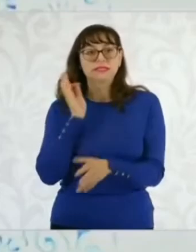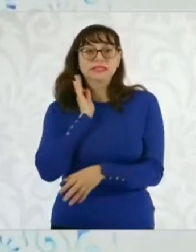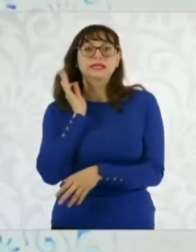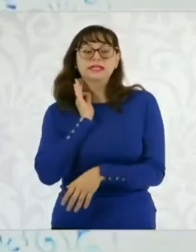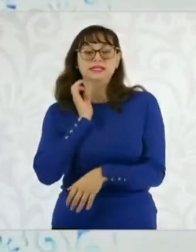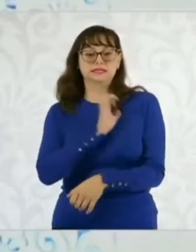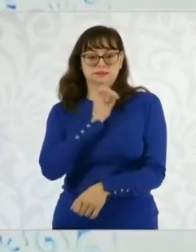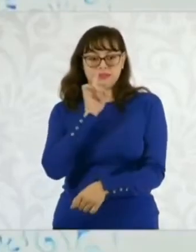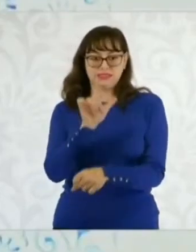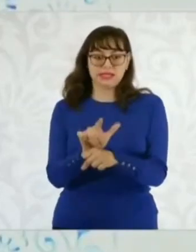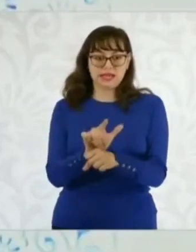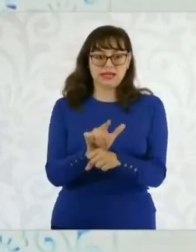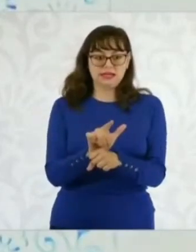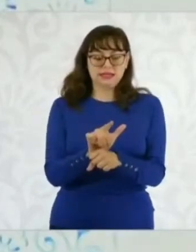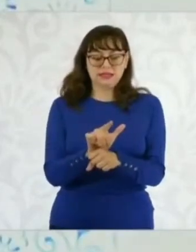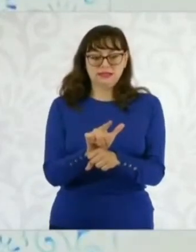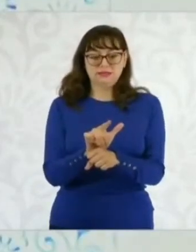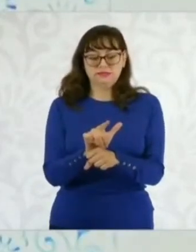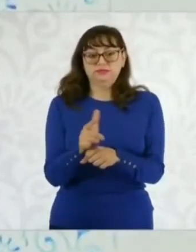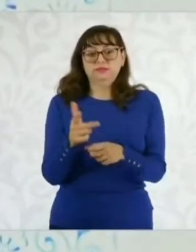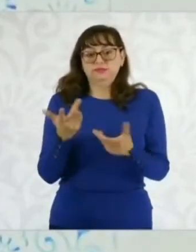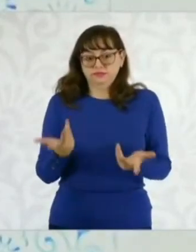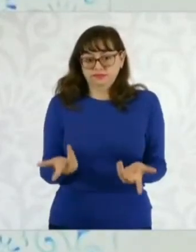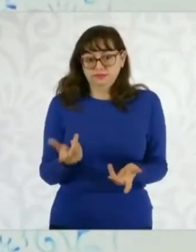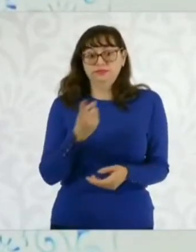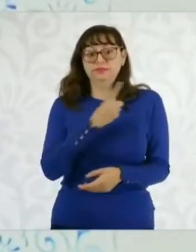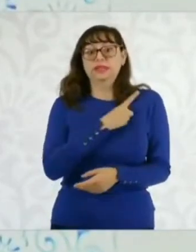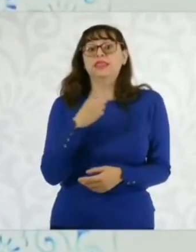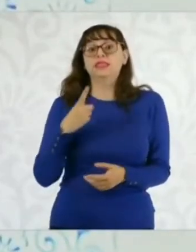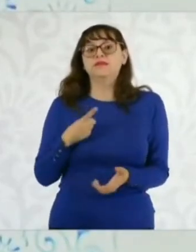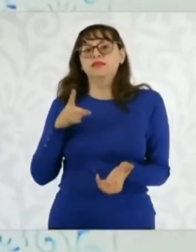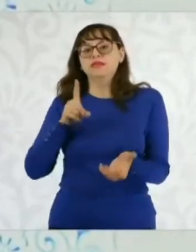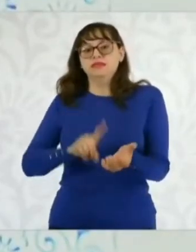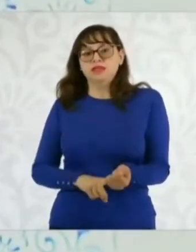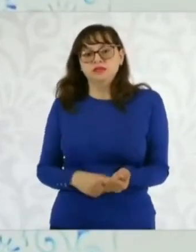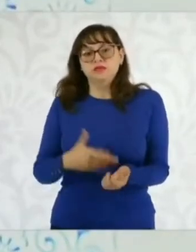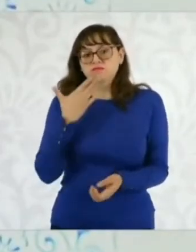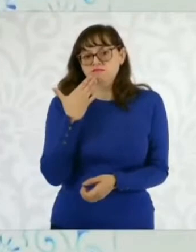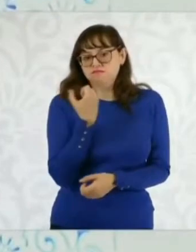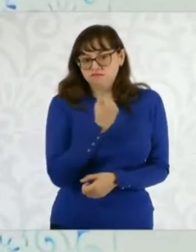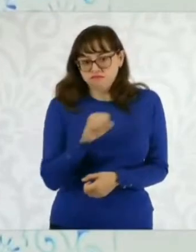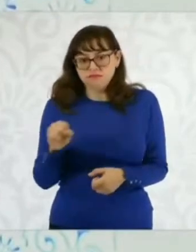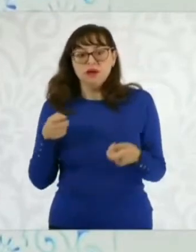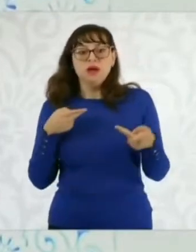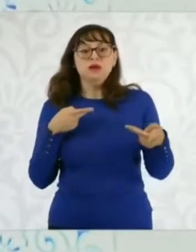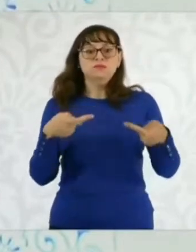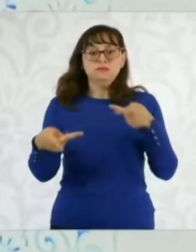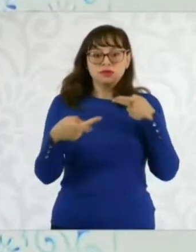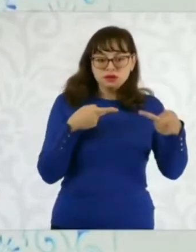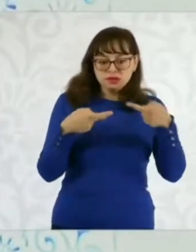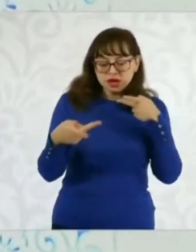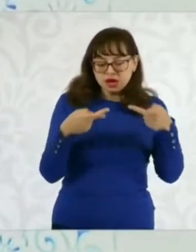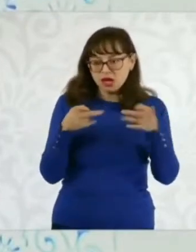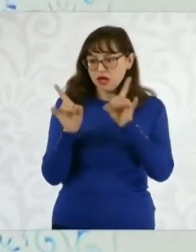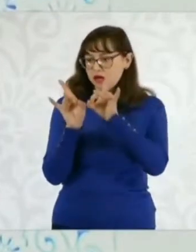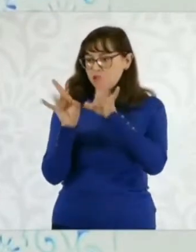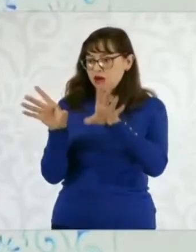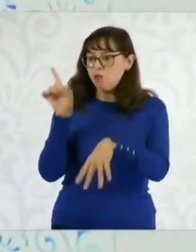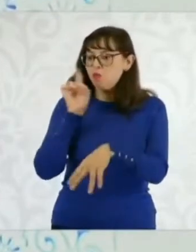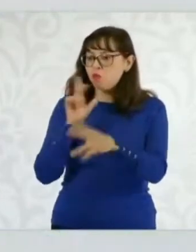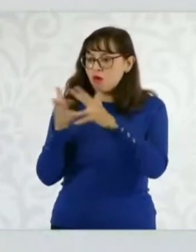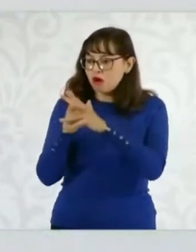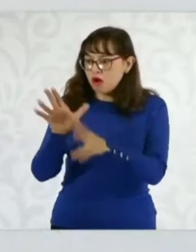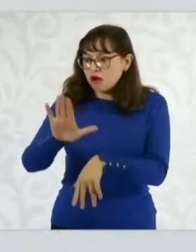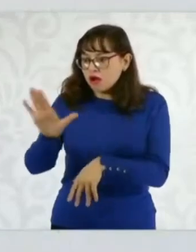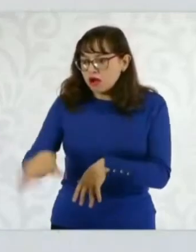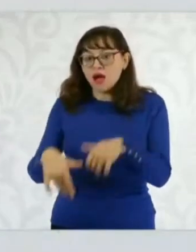Las fiscalías especializadas en feminicidios tienen que prepararse para que puedan atender un feminicidio que